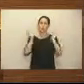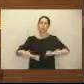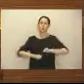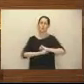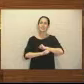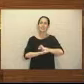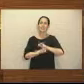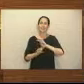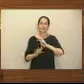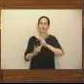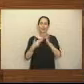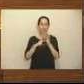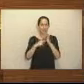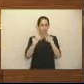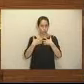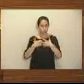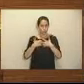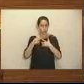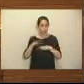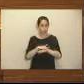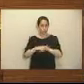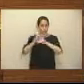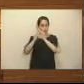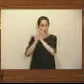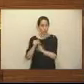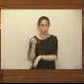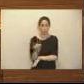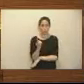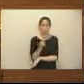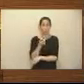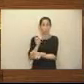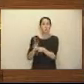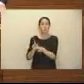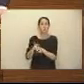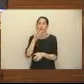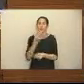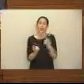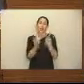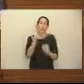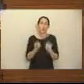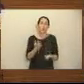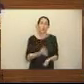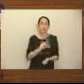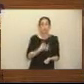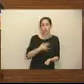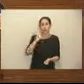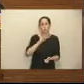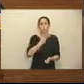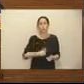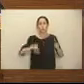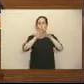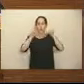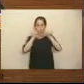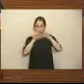una estrategia, por cierto, que su Gobierno elaboró en solitario, tan solo con la participación de algunos agentes sociales, pero sin buscar en